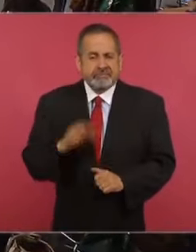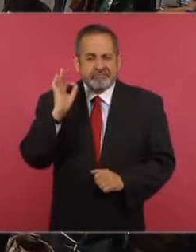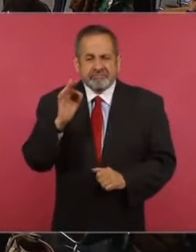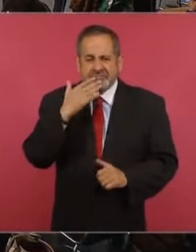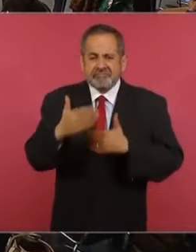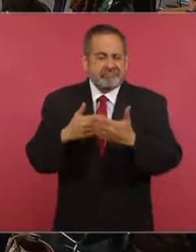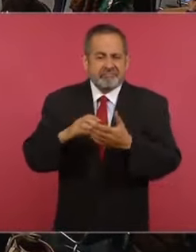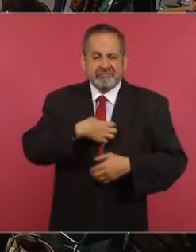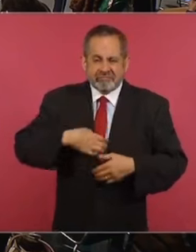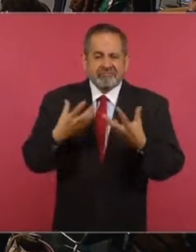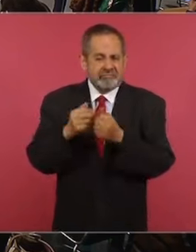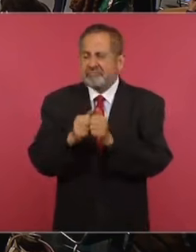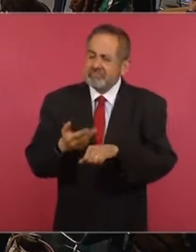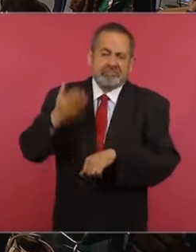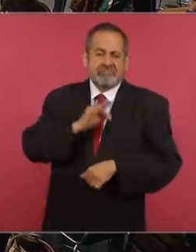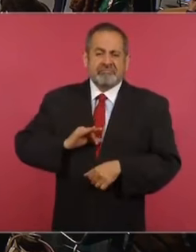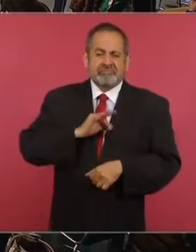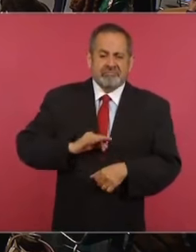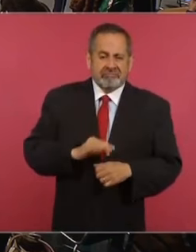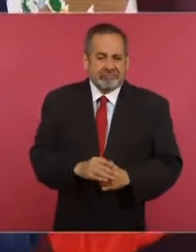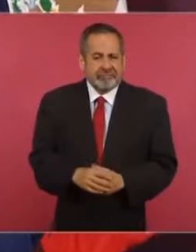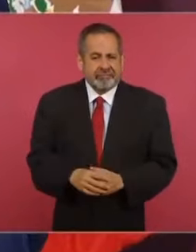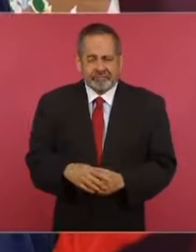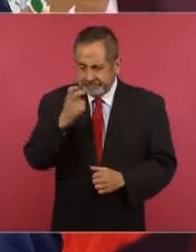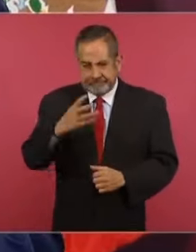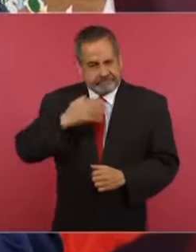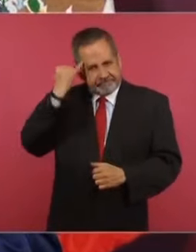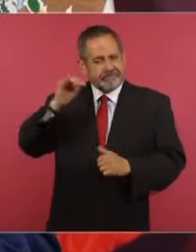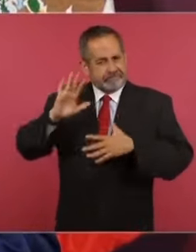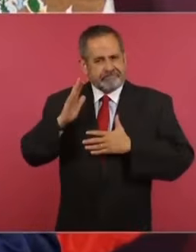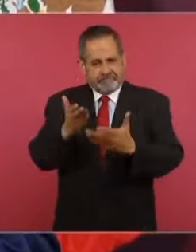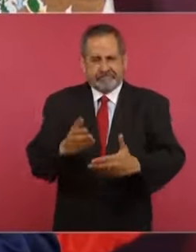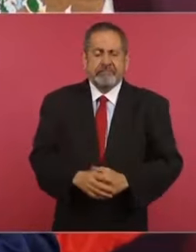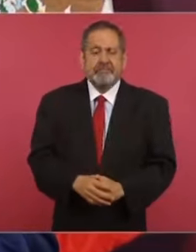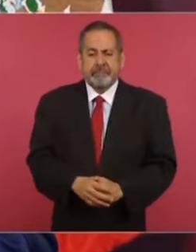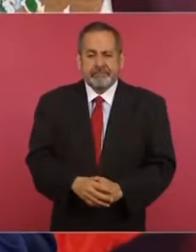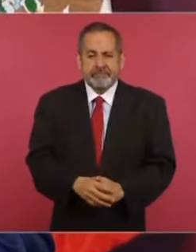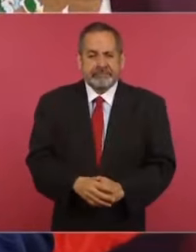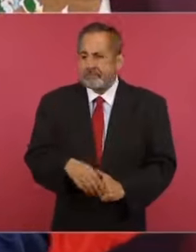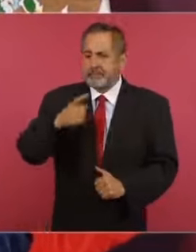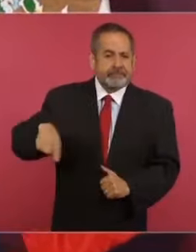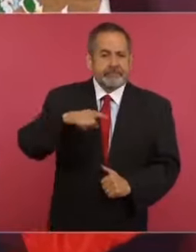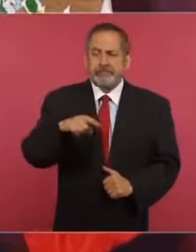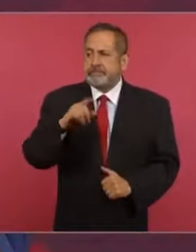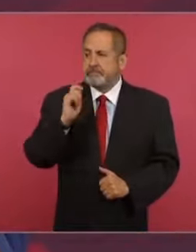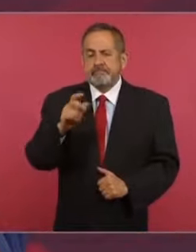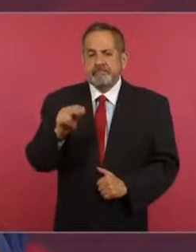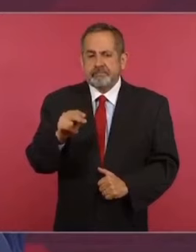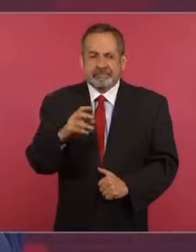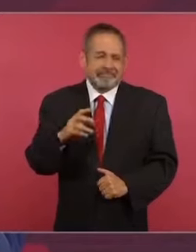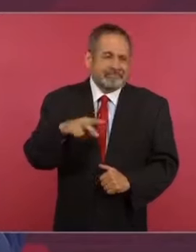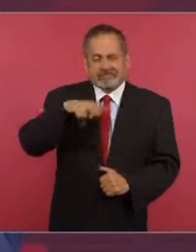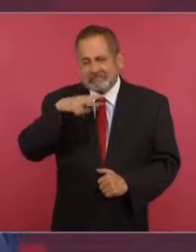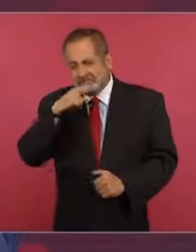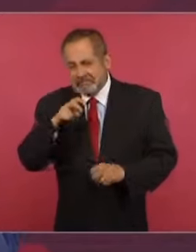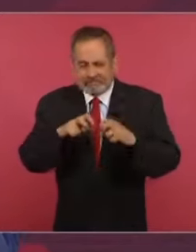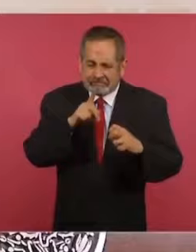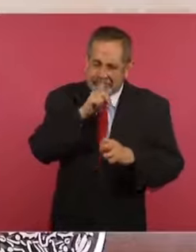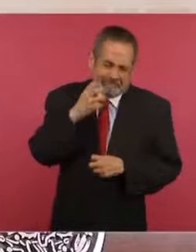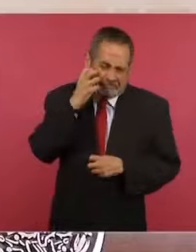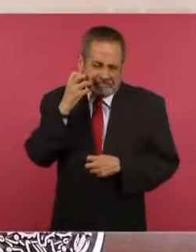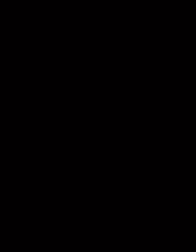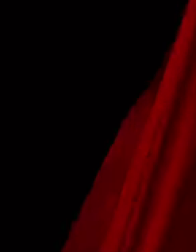estar, como lo merecen, muy felices. Ese es el compromiso. No va a haber amarga Navidad.